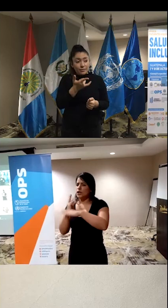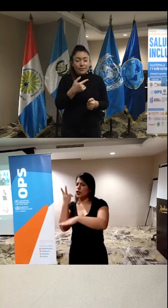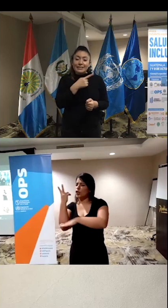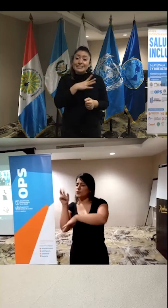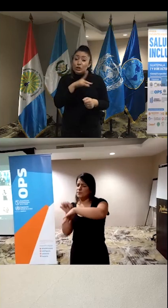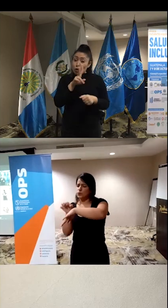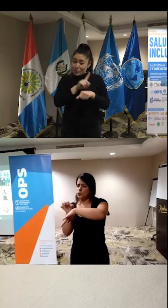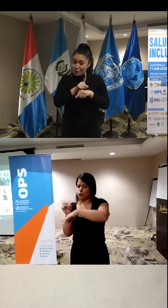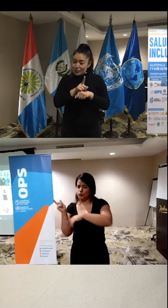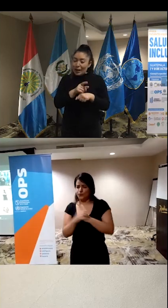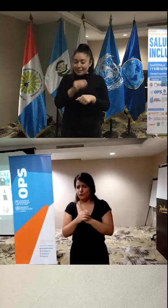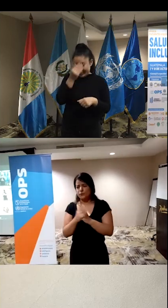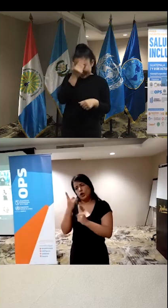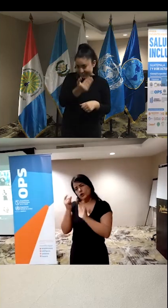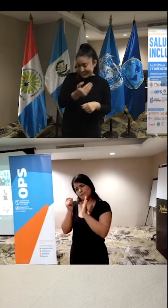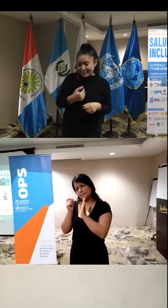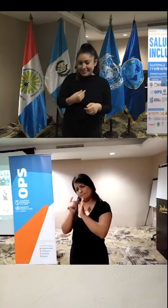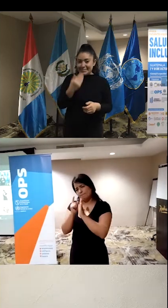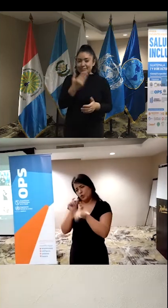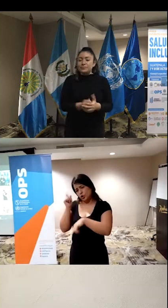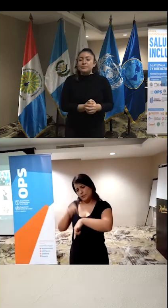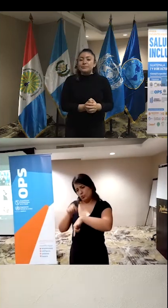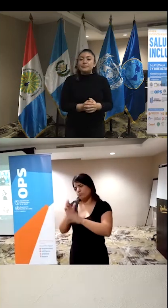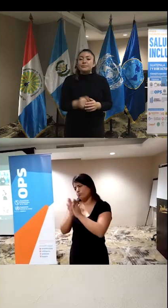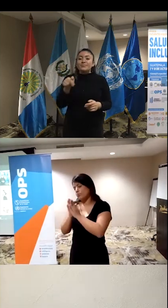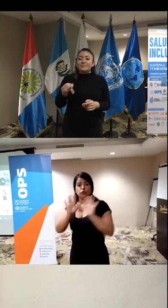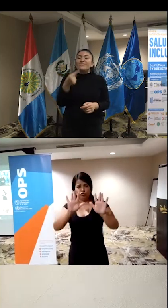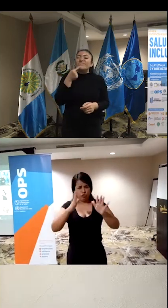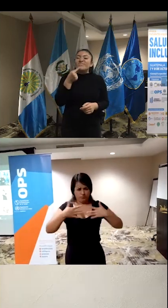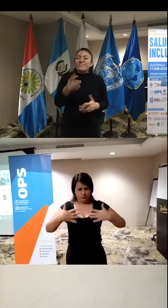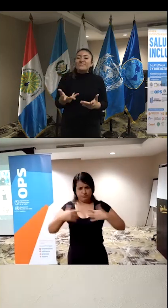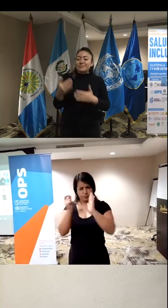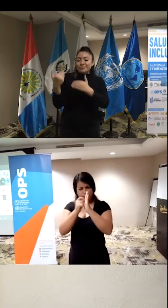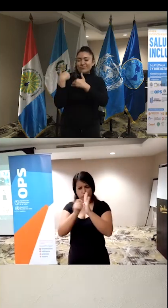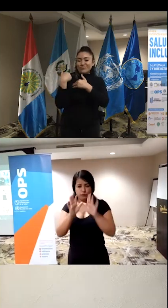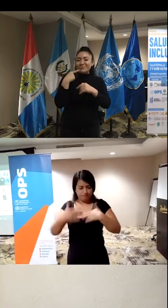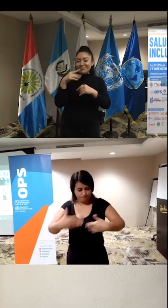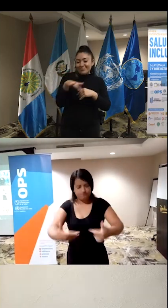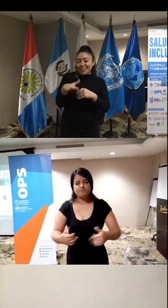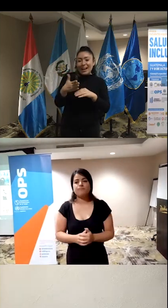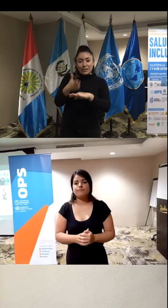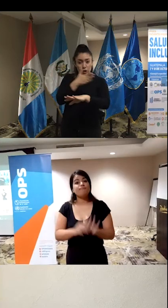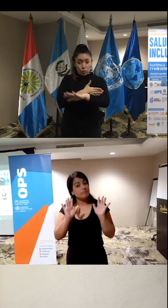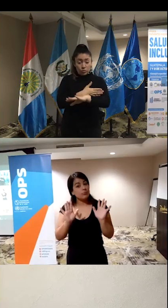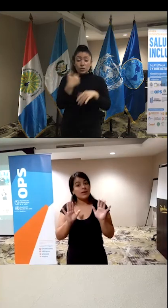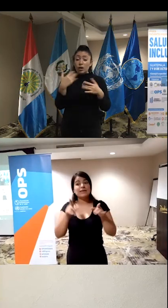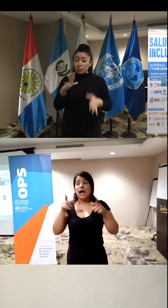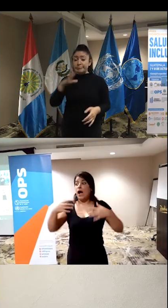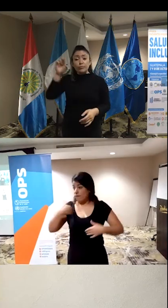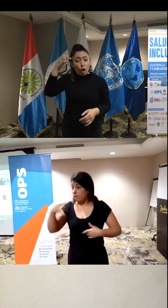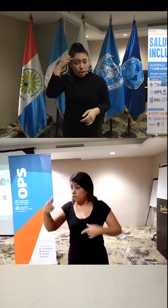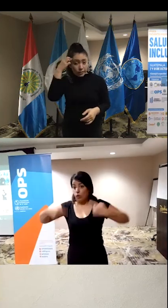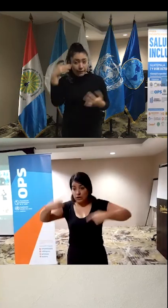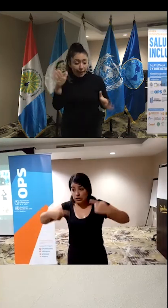minutos. Sí, me voy a parar, gracias. Es lo que decía el colega de CONADI anteriormente. O sea, si ya hay políticas establecidas